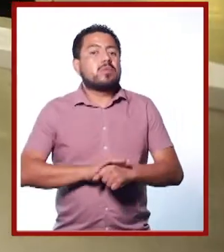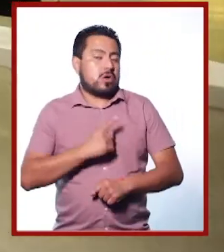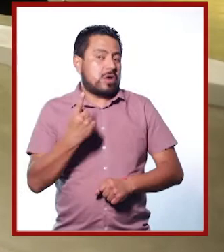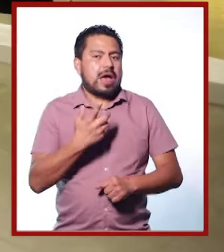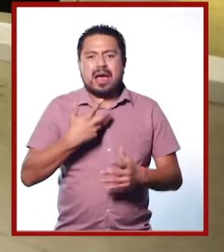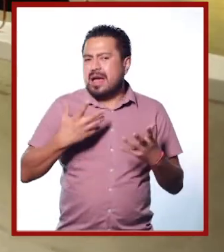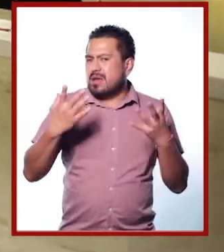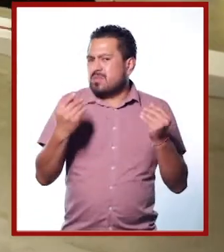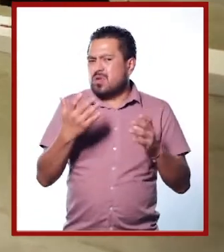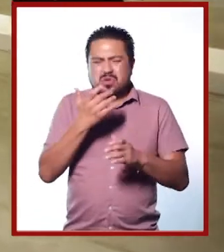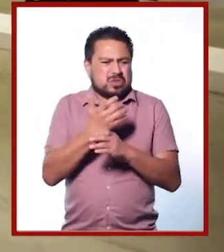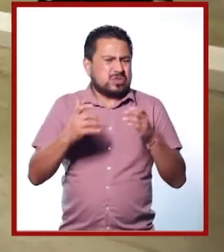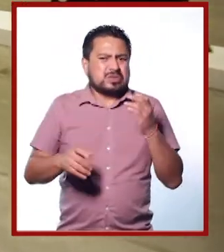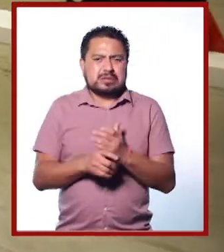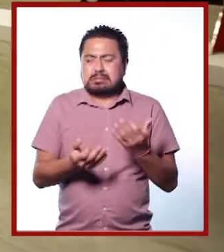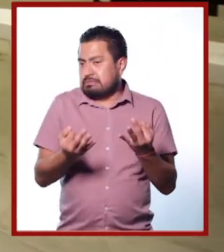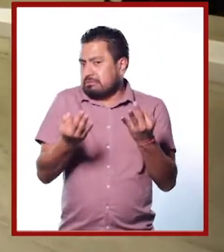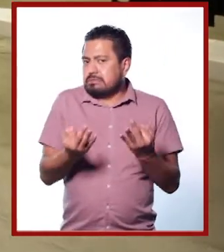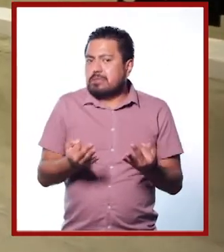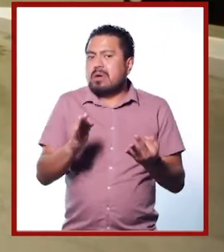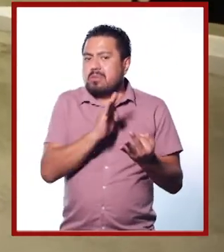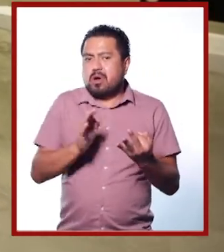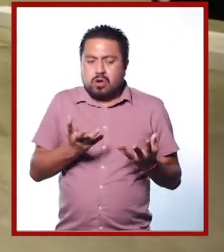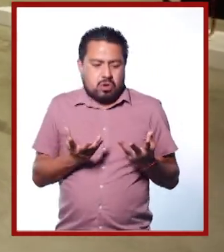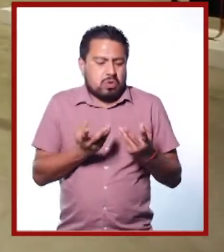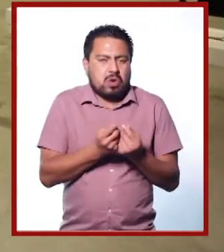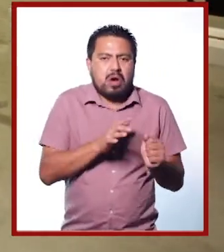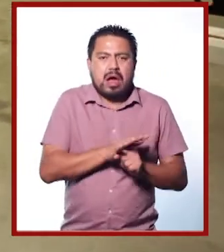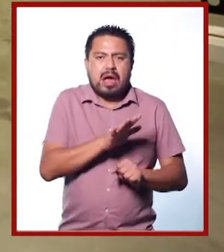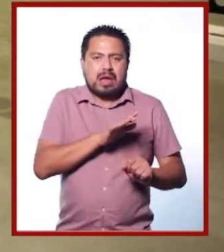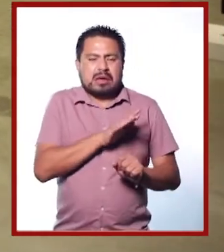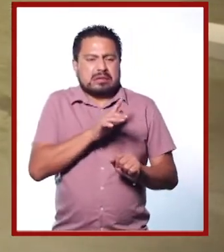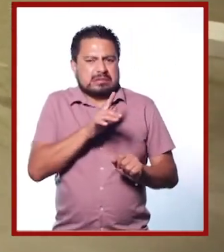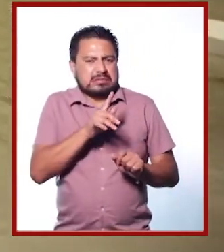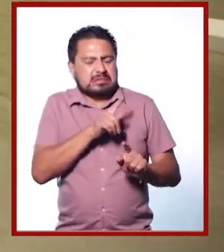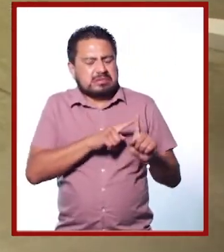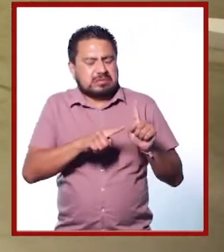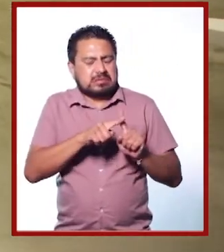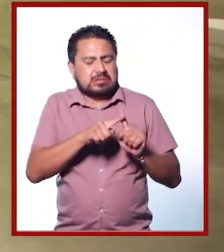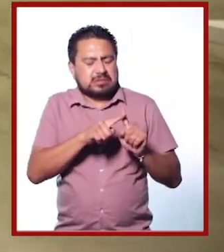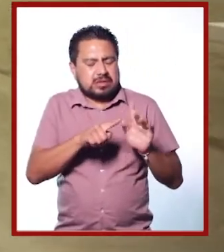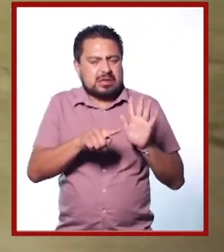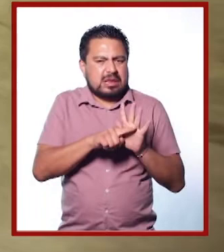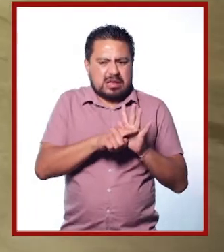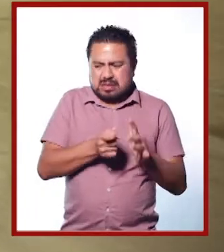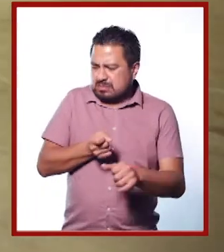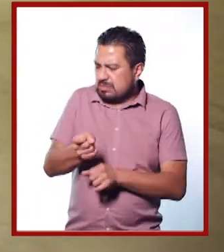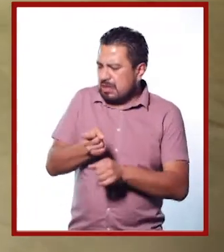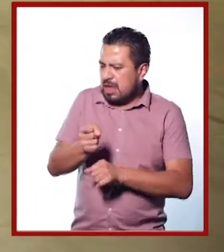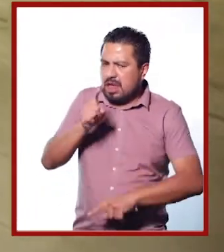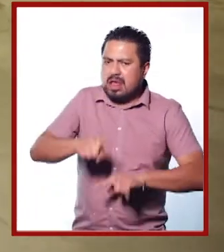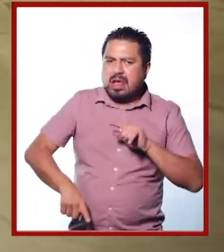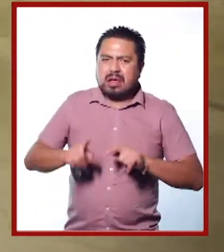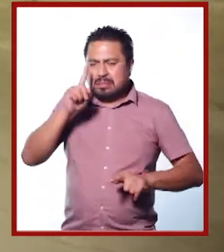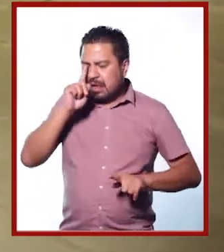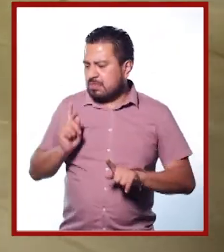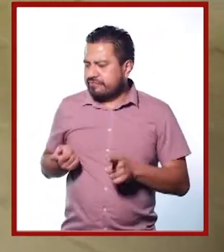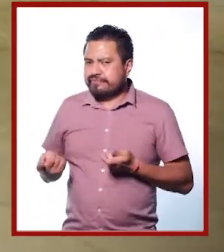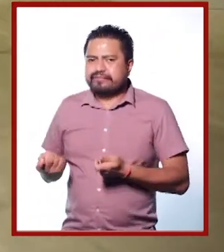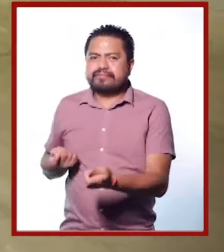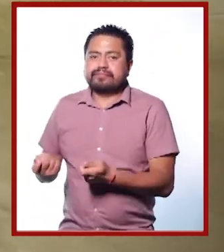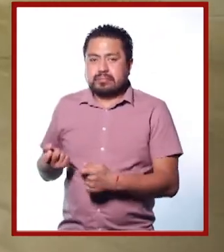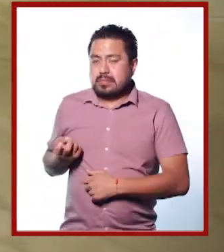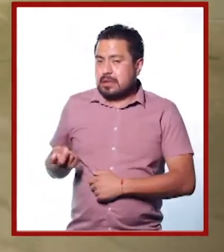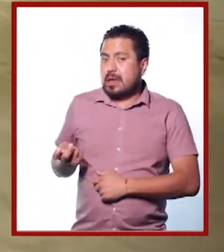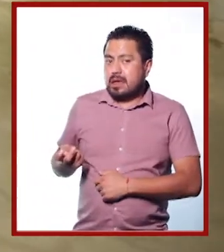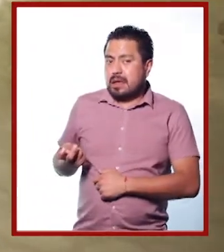Porque existen muchas acciones que en realidad pueden ser parte de una actitud de violencia disimulada o velada para ejercer dominio sobre